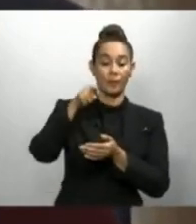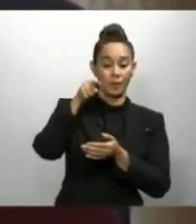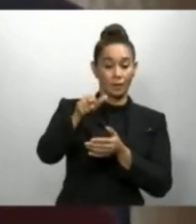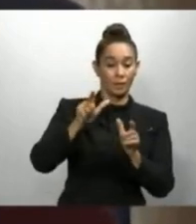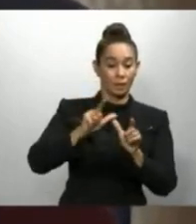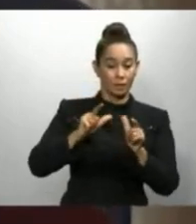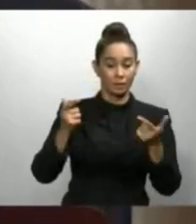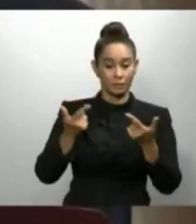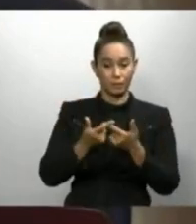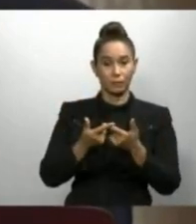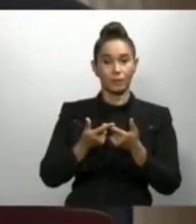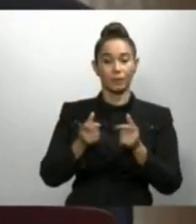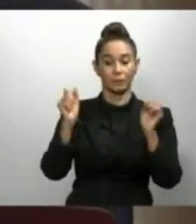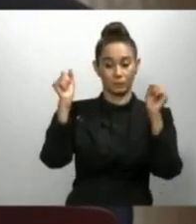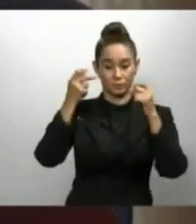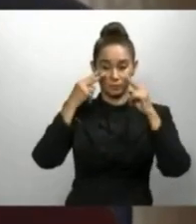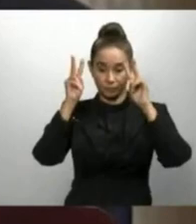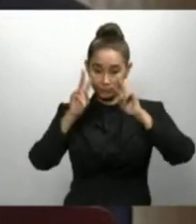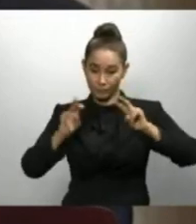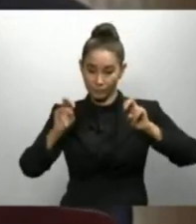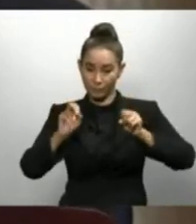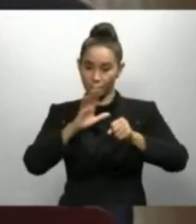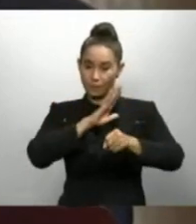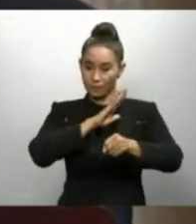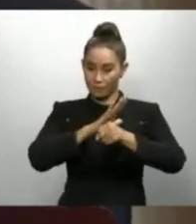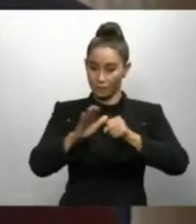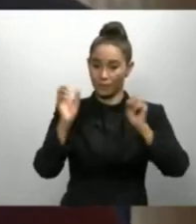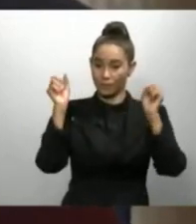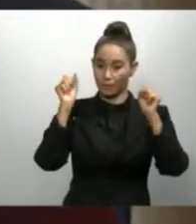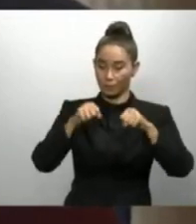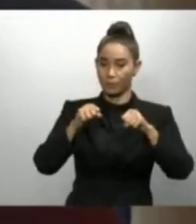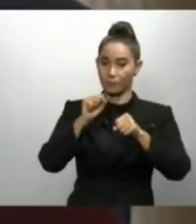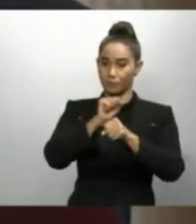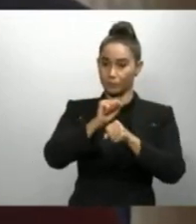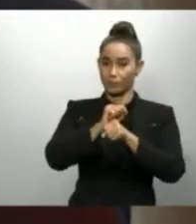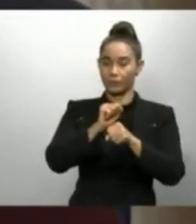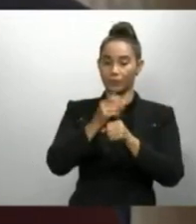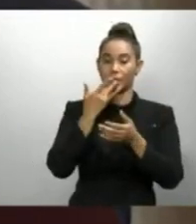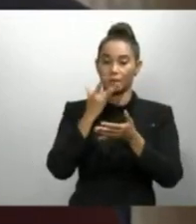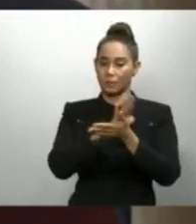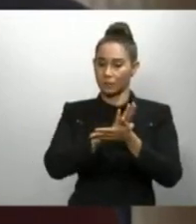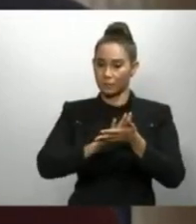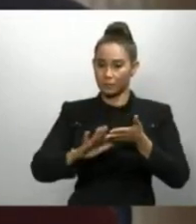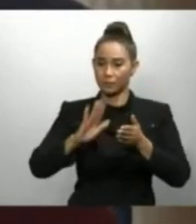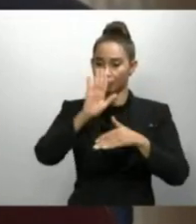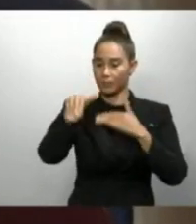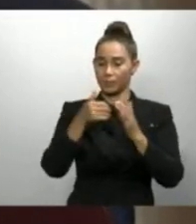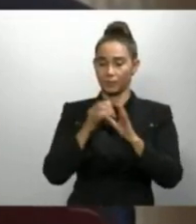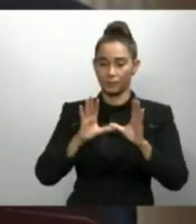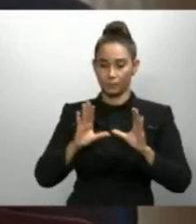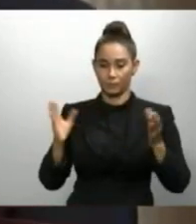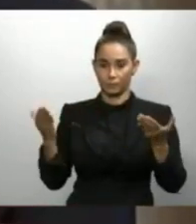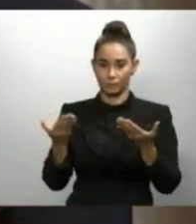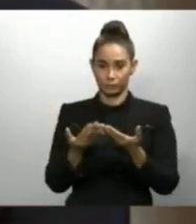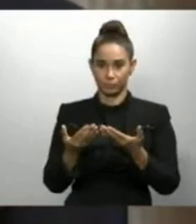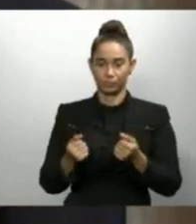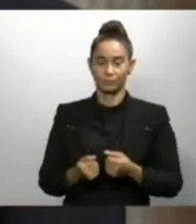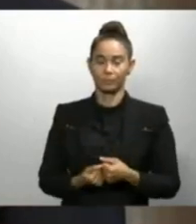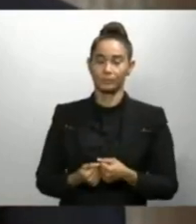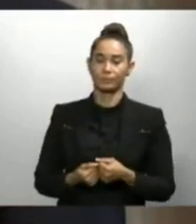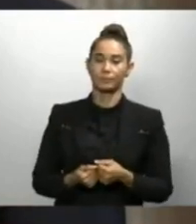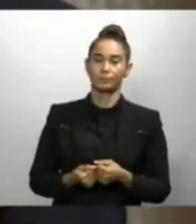estas cumplan con los requisitos de seguridad para el manejo de materiales inflamables.